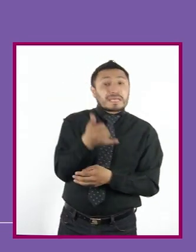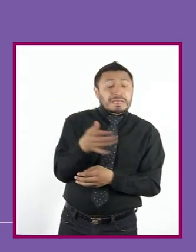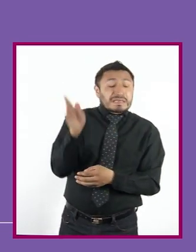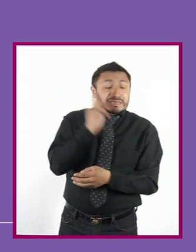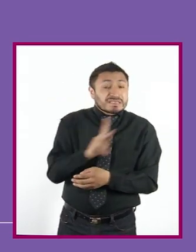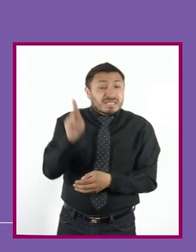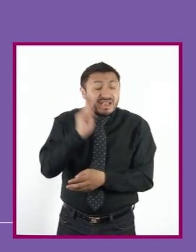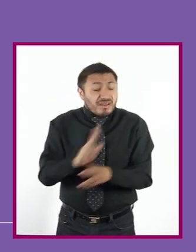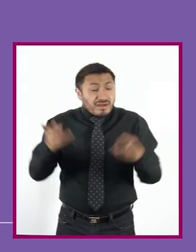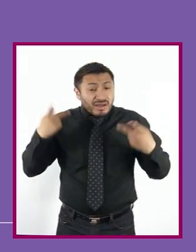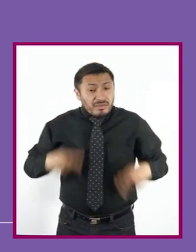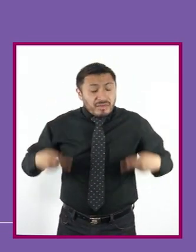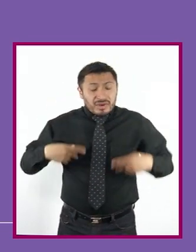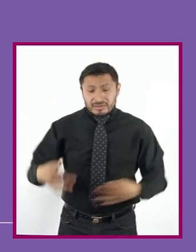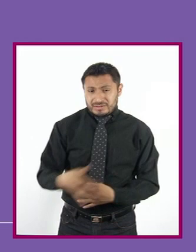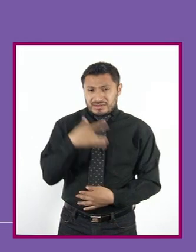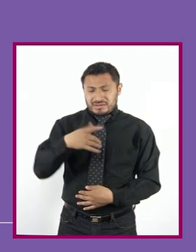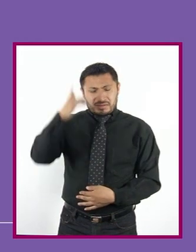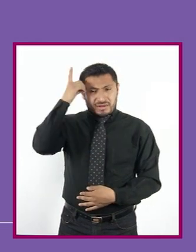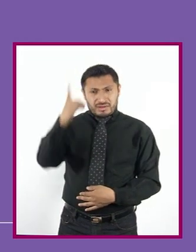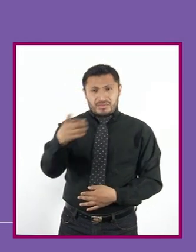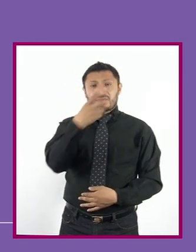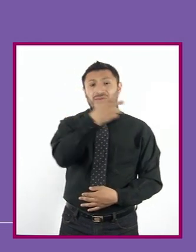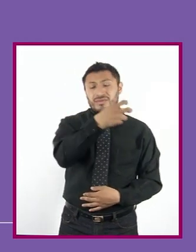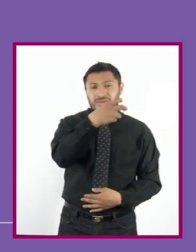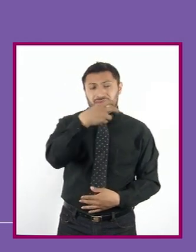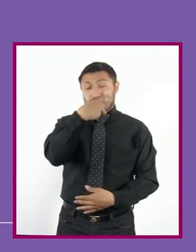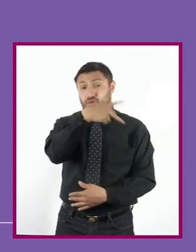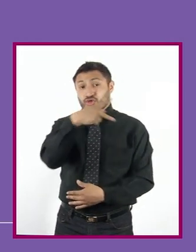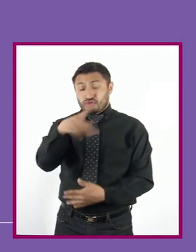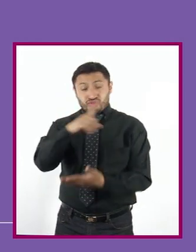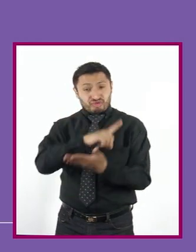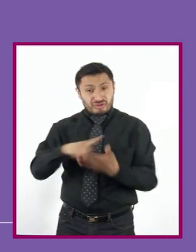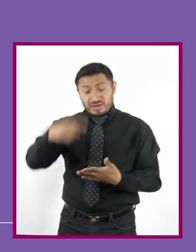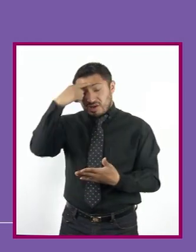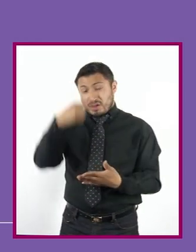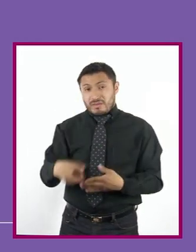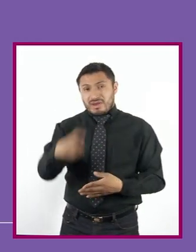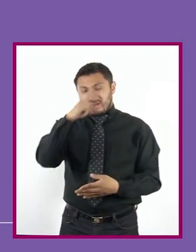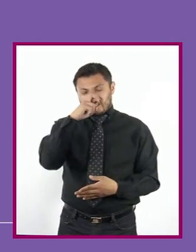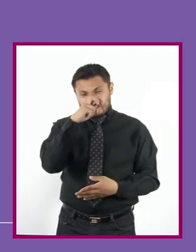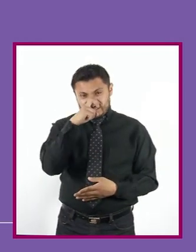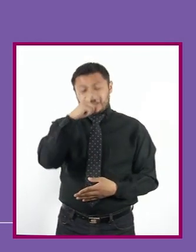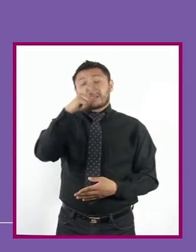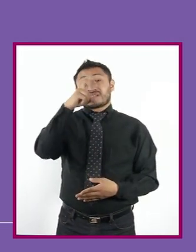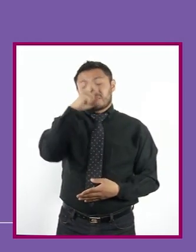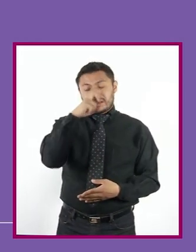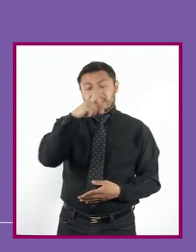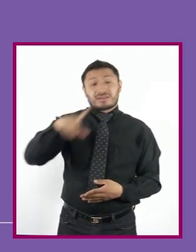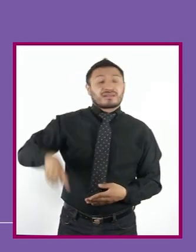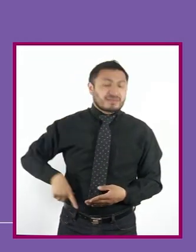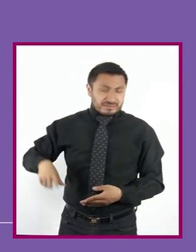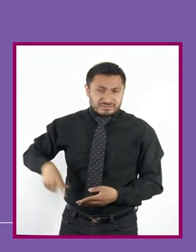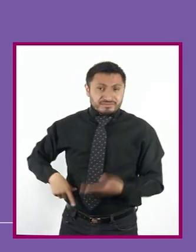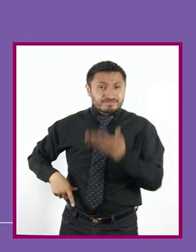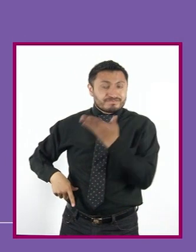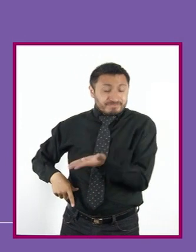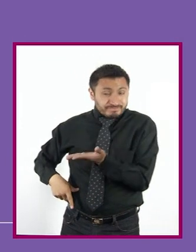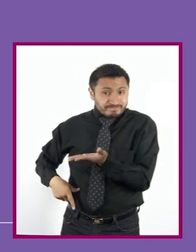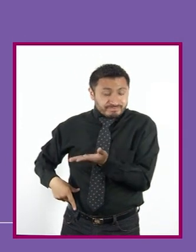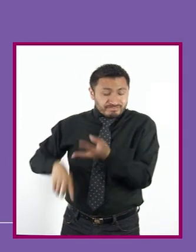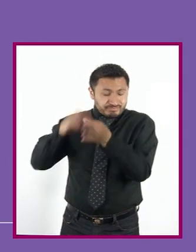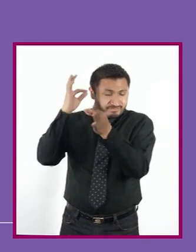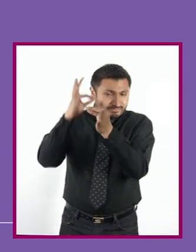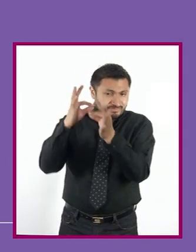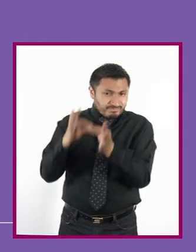ciudadanos se sienten dueños de estos derechos como para exigir que dicho Estado se